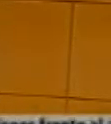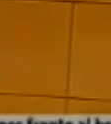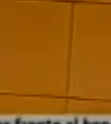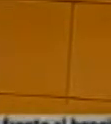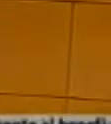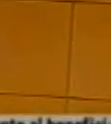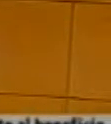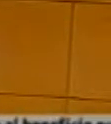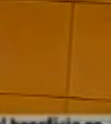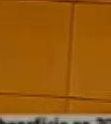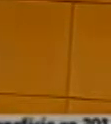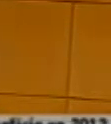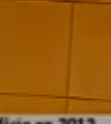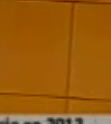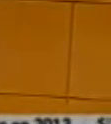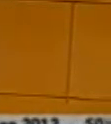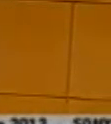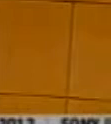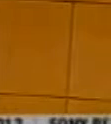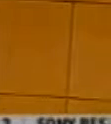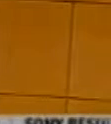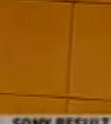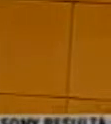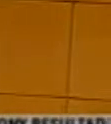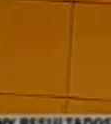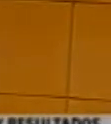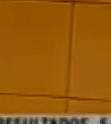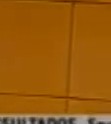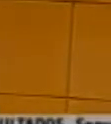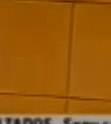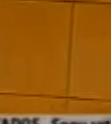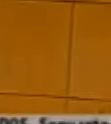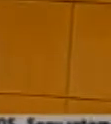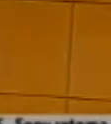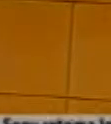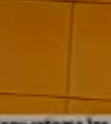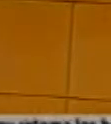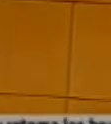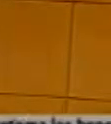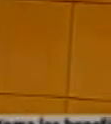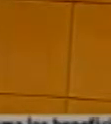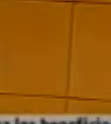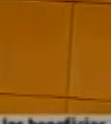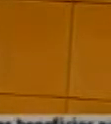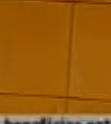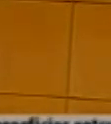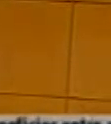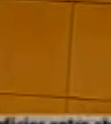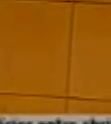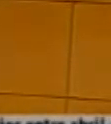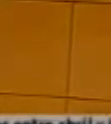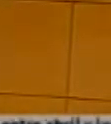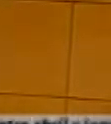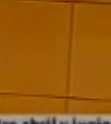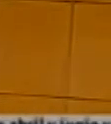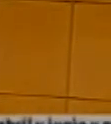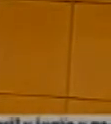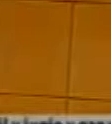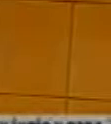de la oposición que está respondiendo a esa intervención que ha hecho el presidente del Gobierno para hablar sobre el